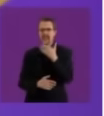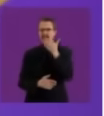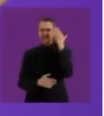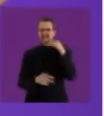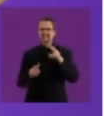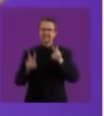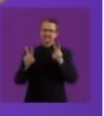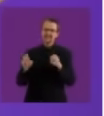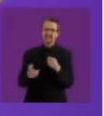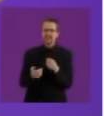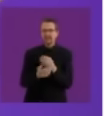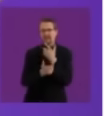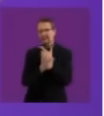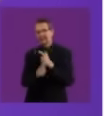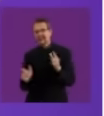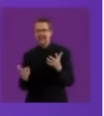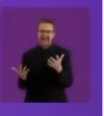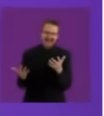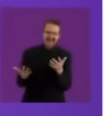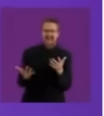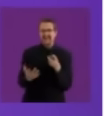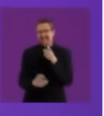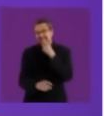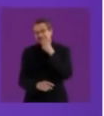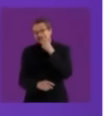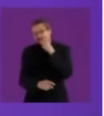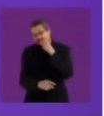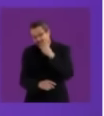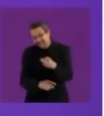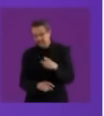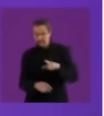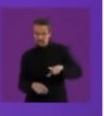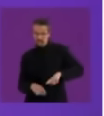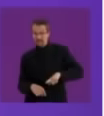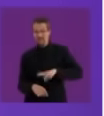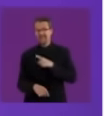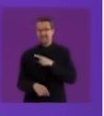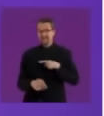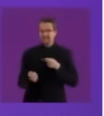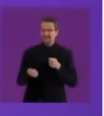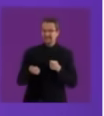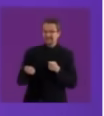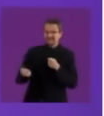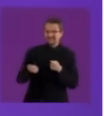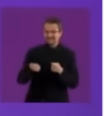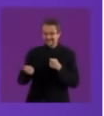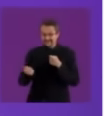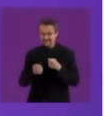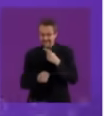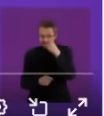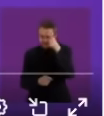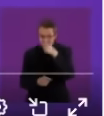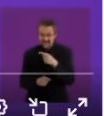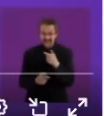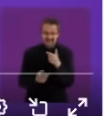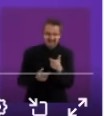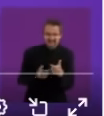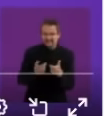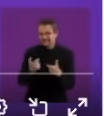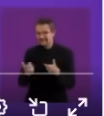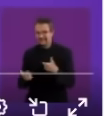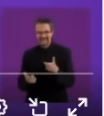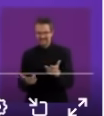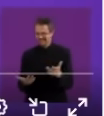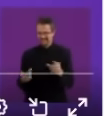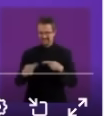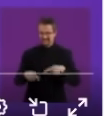se definía que la economía había que regarla desde arriba para que llegara abajo, que nunca fue, nosotros lo que